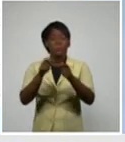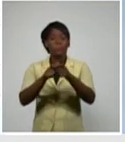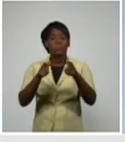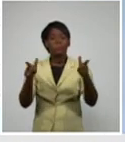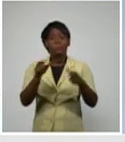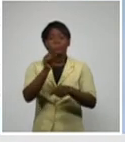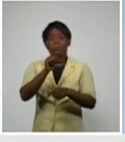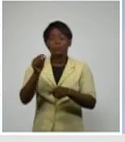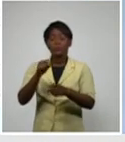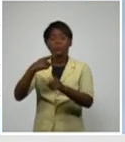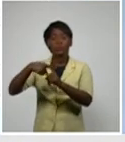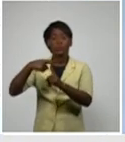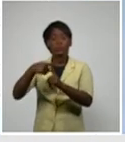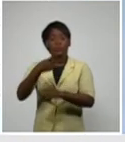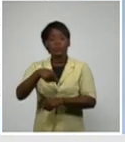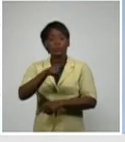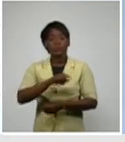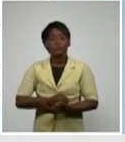ayer,